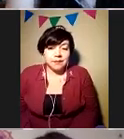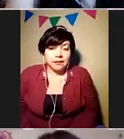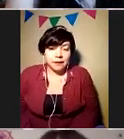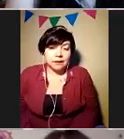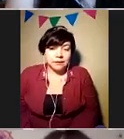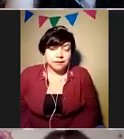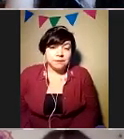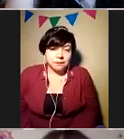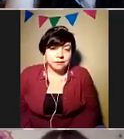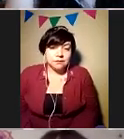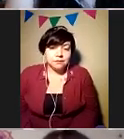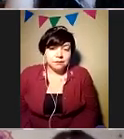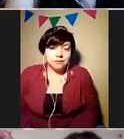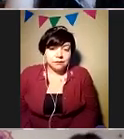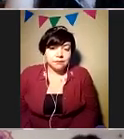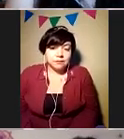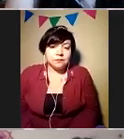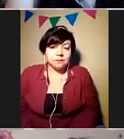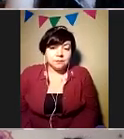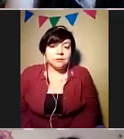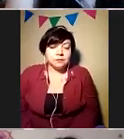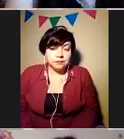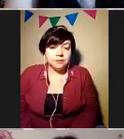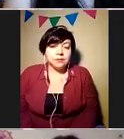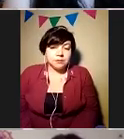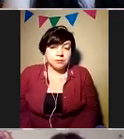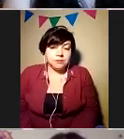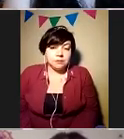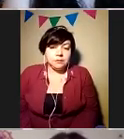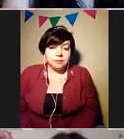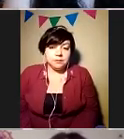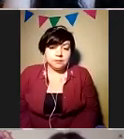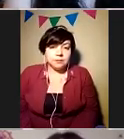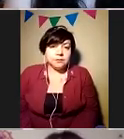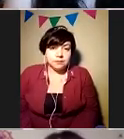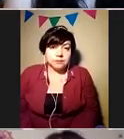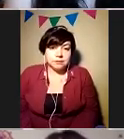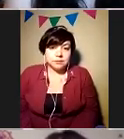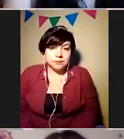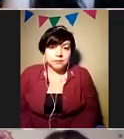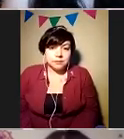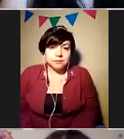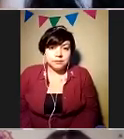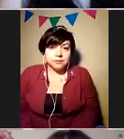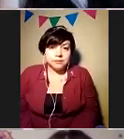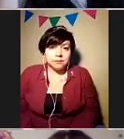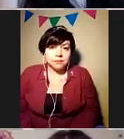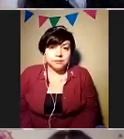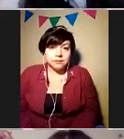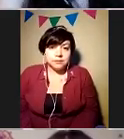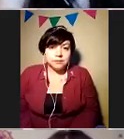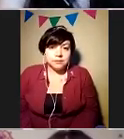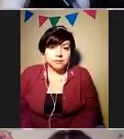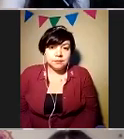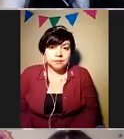Pero en un principio no era. El irme a Santiago igual me ayudó a abrir más la mente y darme cuenta de todo esto que estaba pasando. Y ahora por